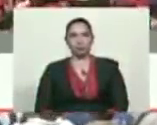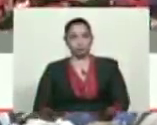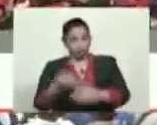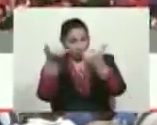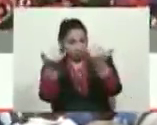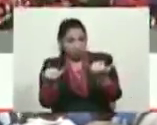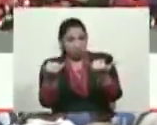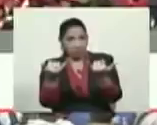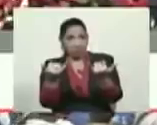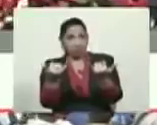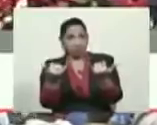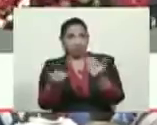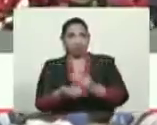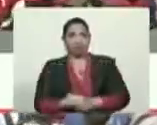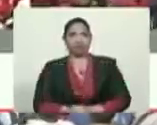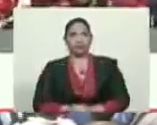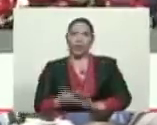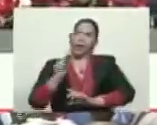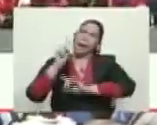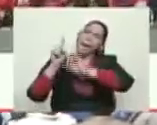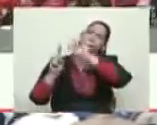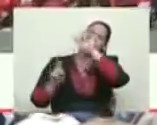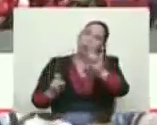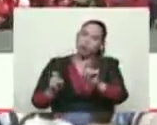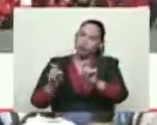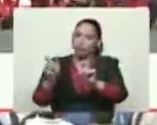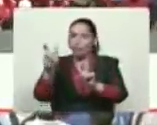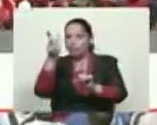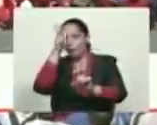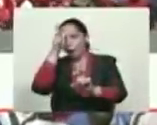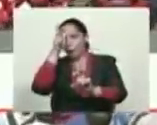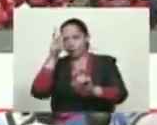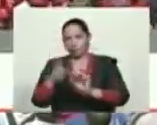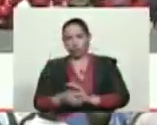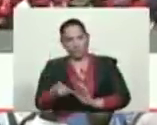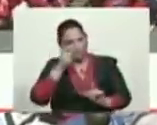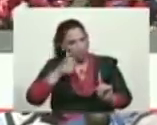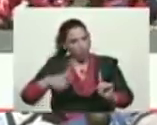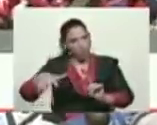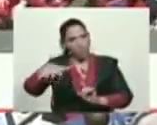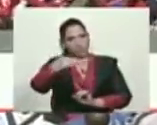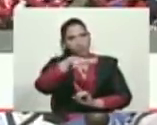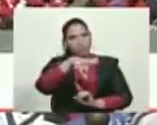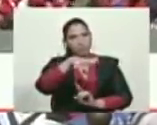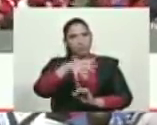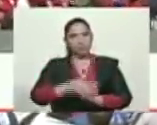Ahora, le pregunto yo a Falcón y a su pueblo.